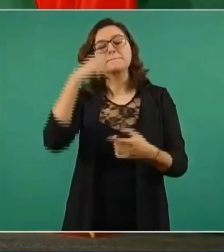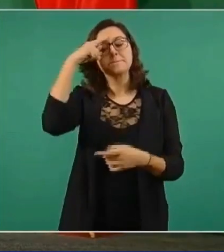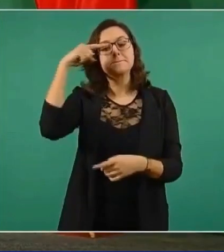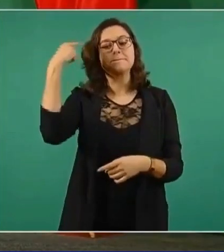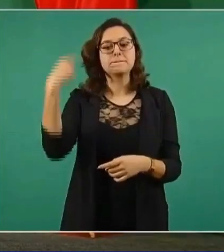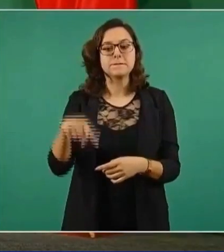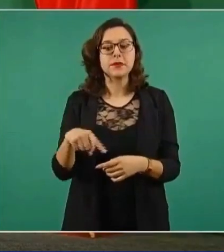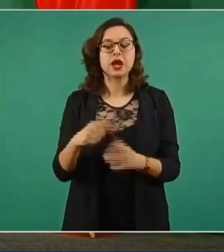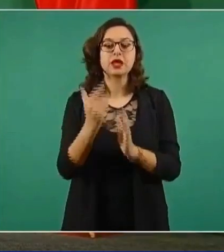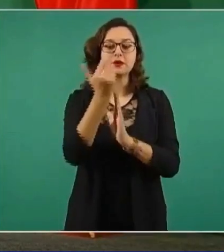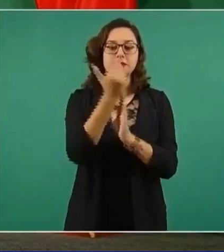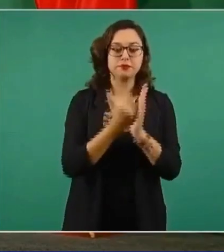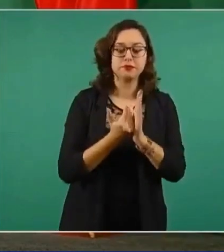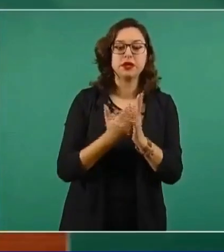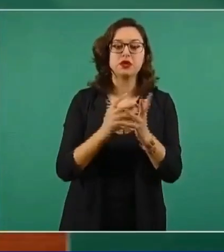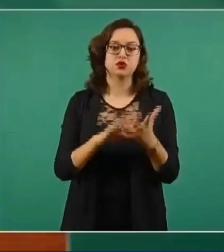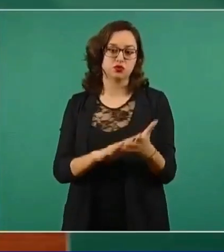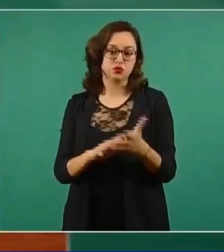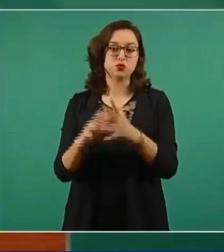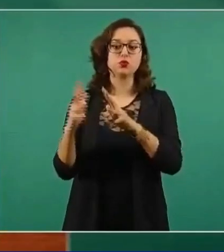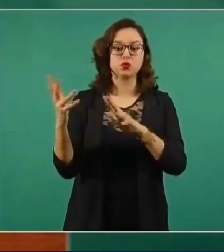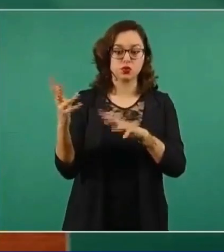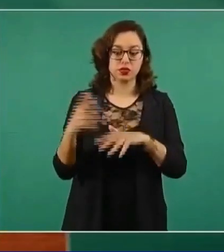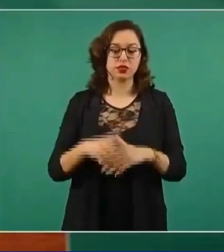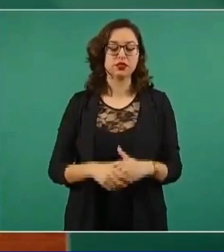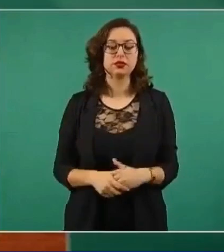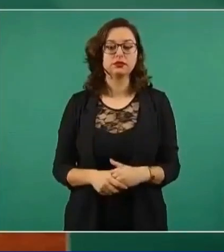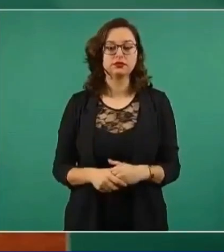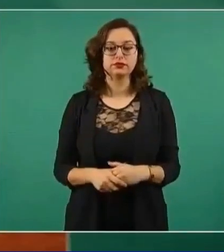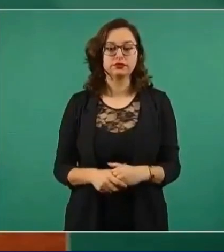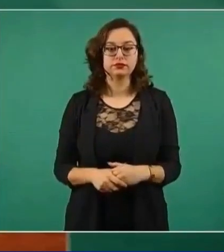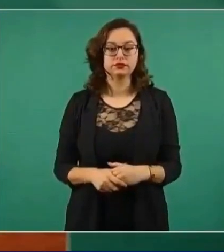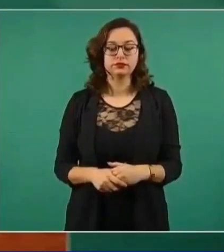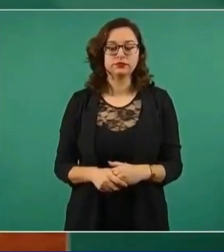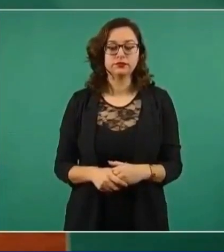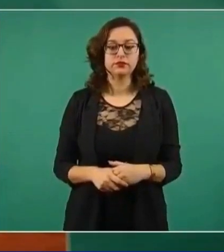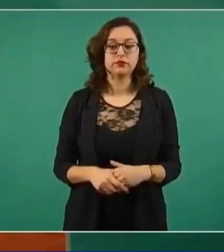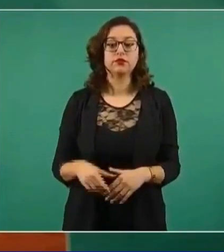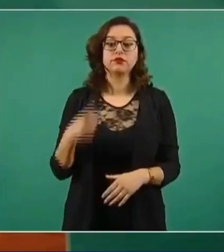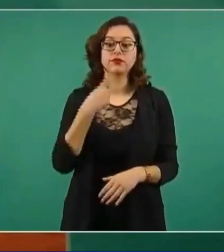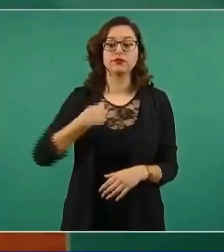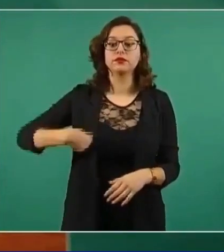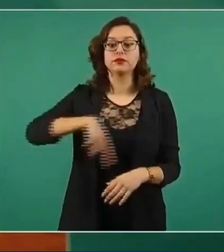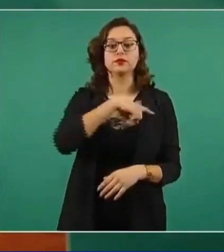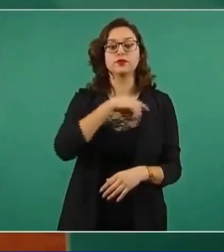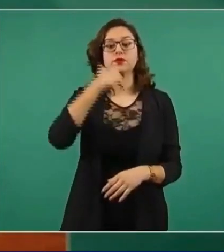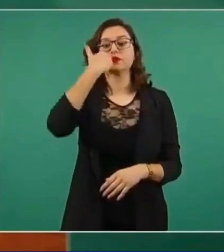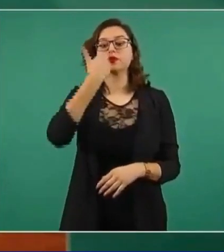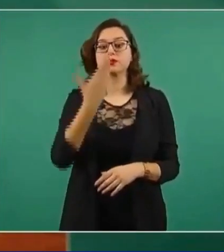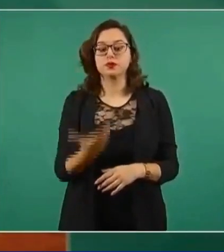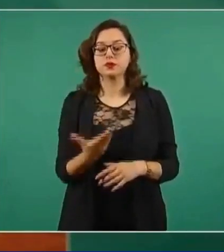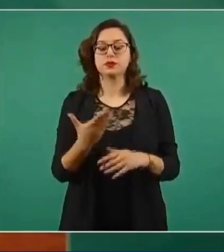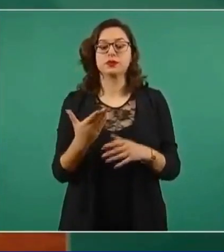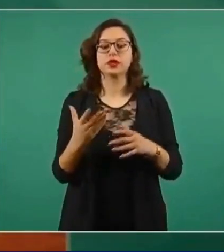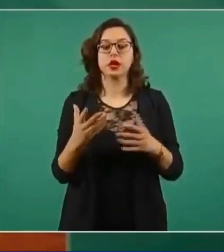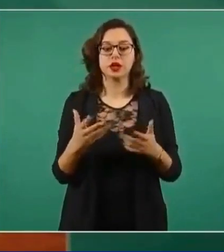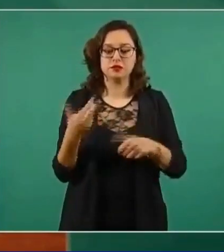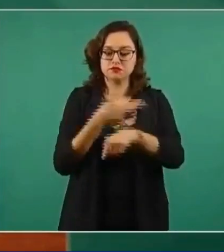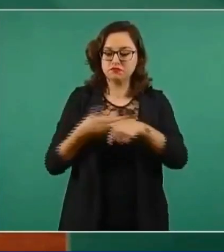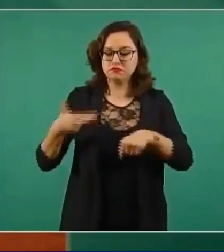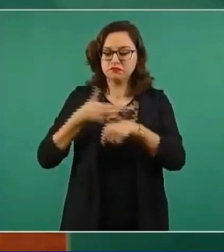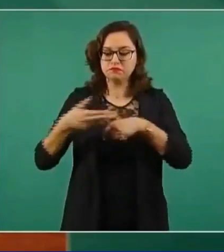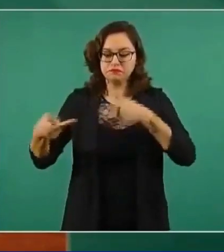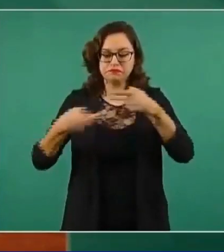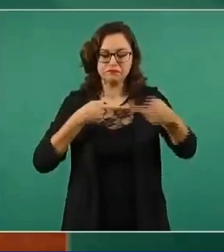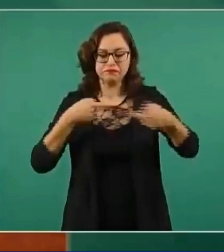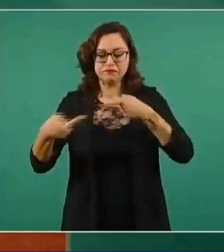potencial de disminuir las violencias. Queremos que se construyan estrategias de cuidados colectivos, como